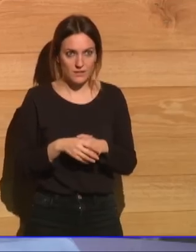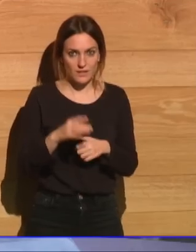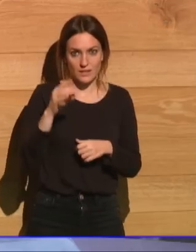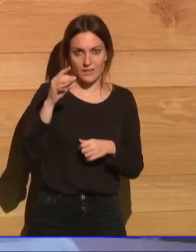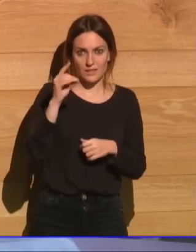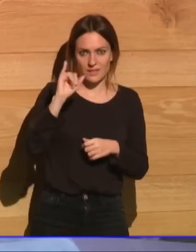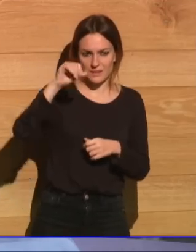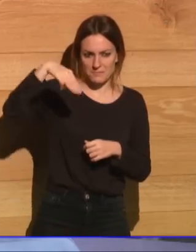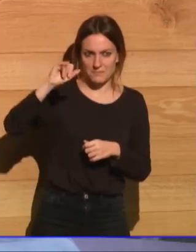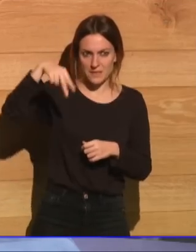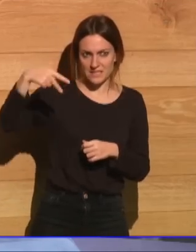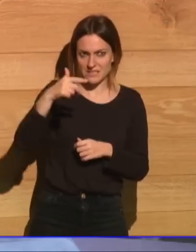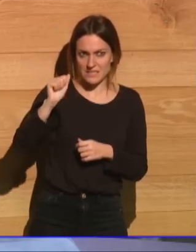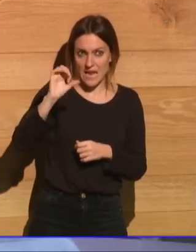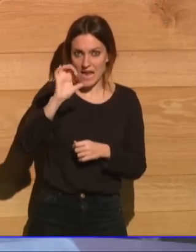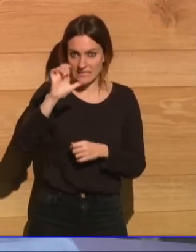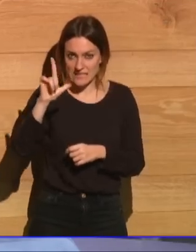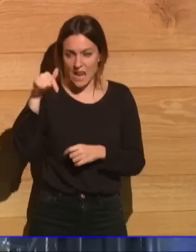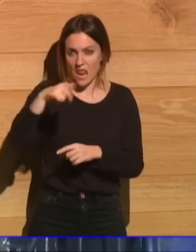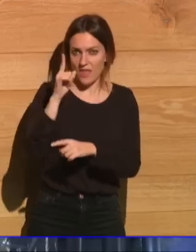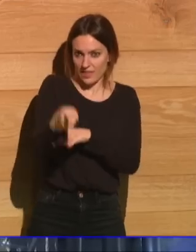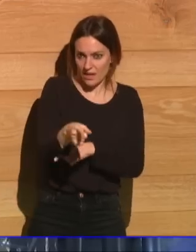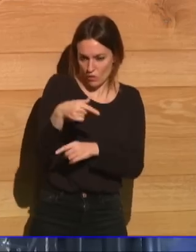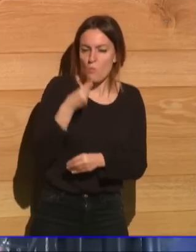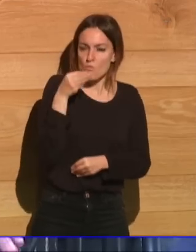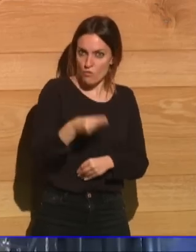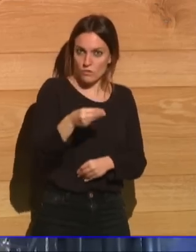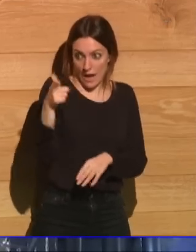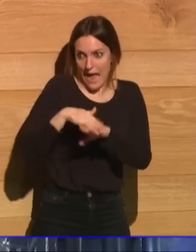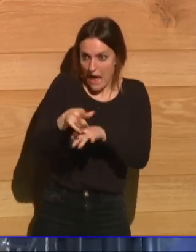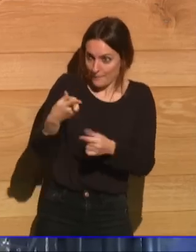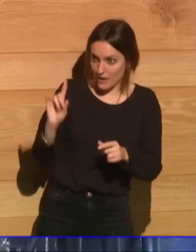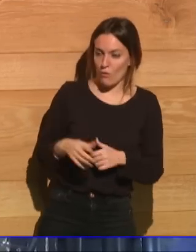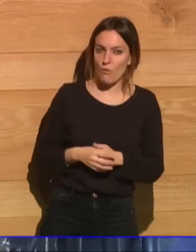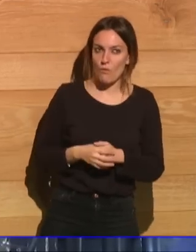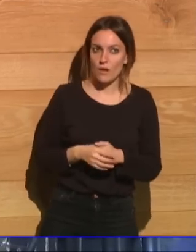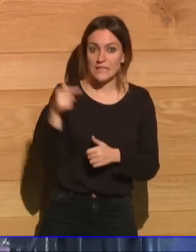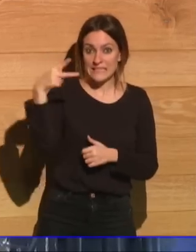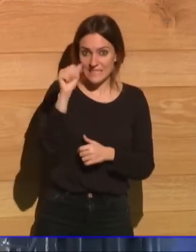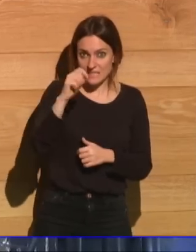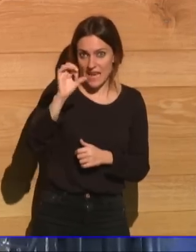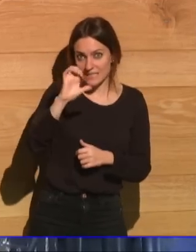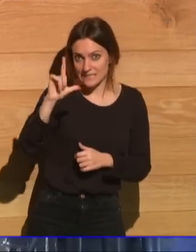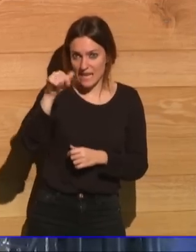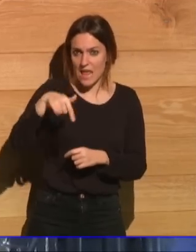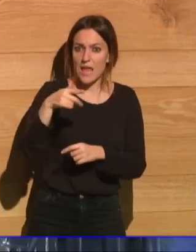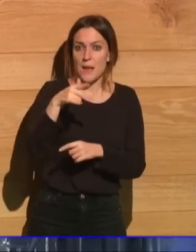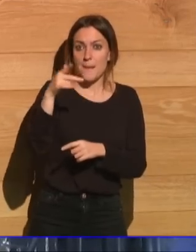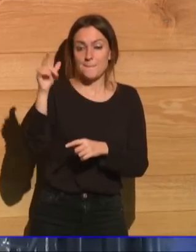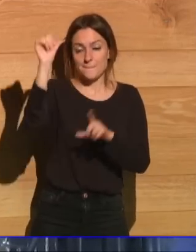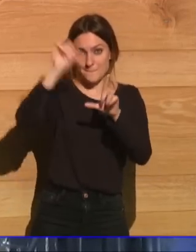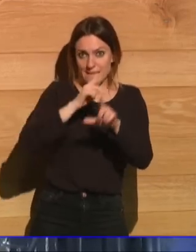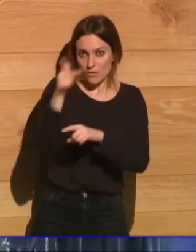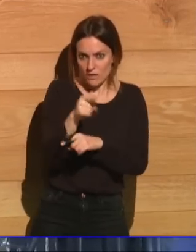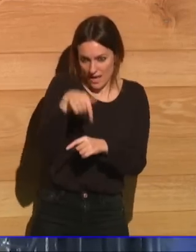es un directorazo como la copa de un pino. Bueno, ¿no? pues amigo tuyo. Bueno, cuando Chazelle rueda esta peli, que sí es un musical, aunque no